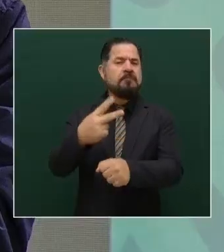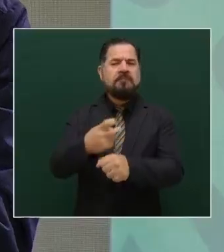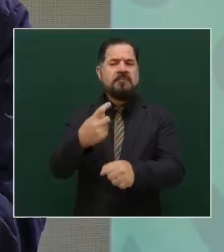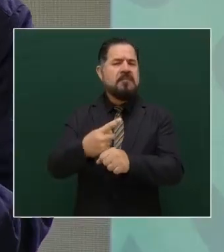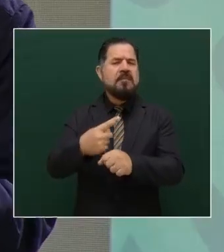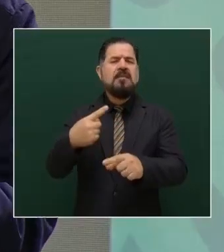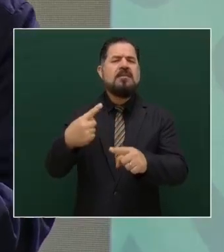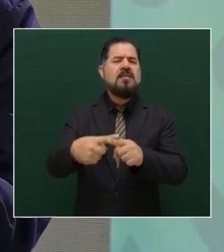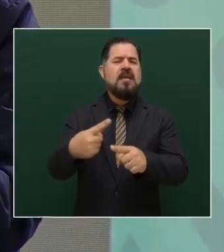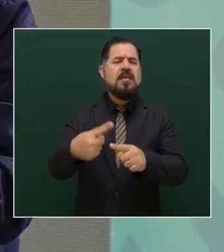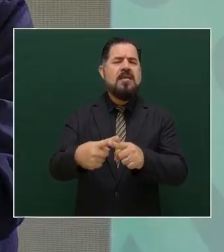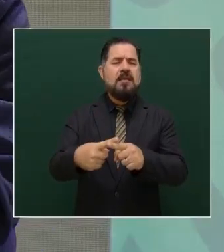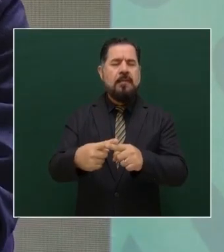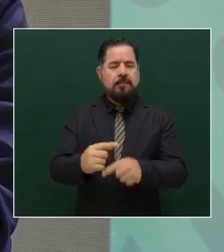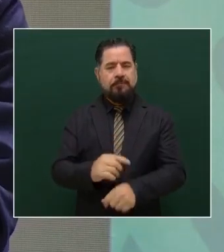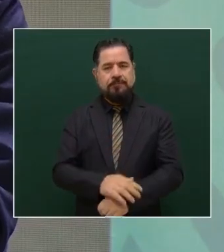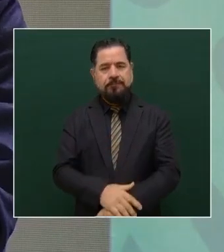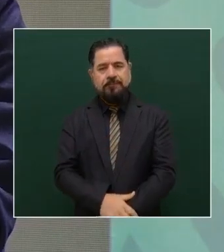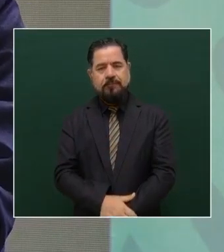el